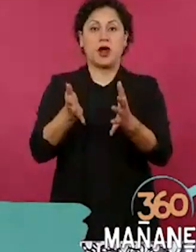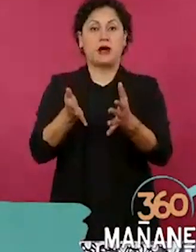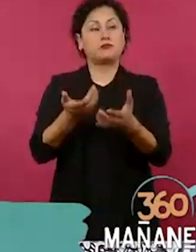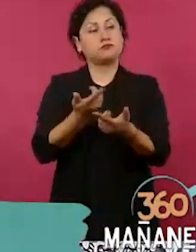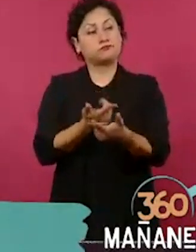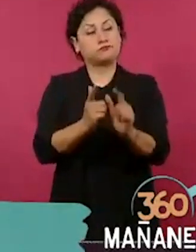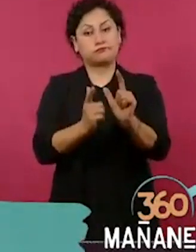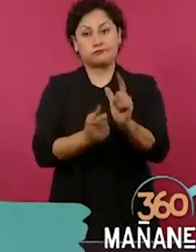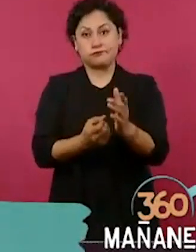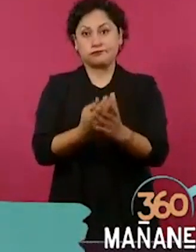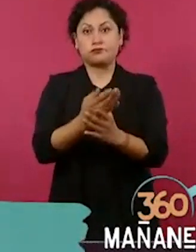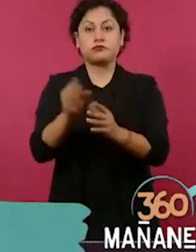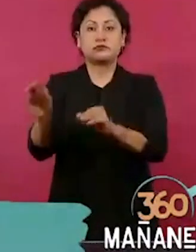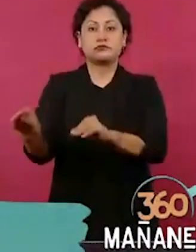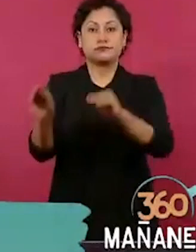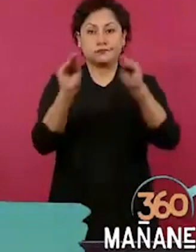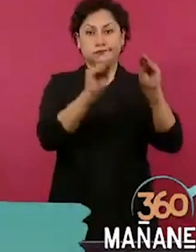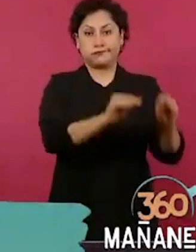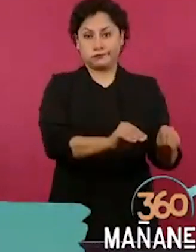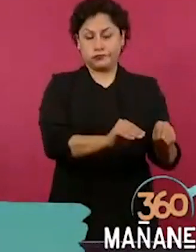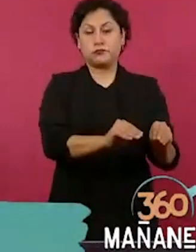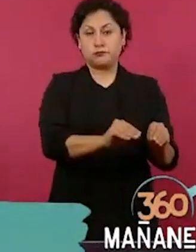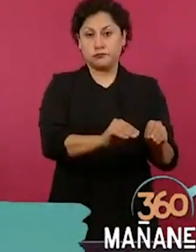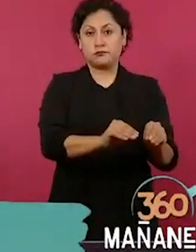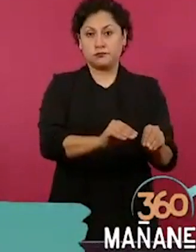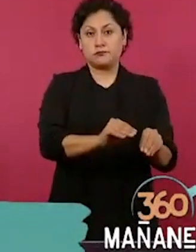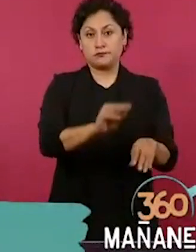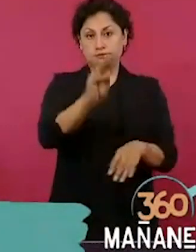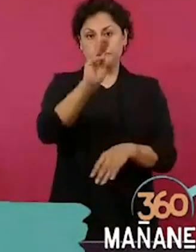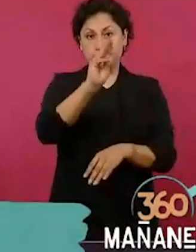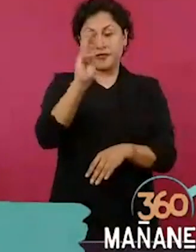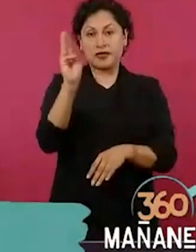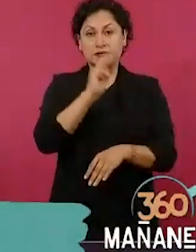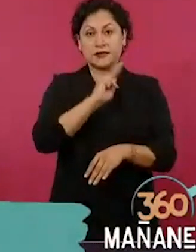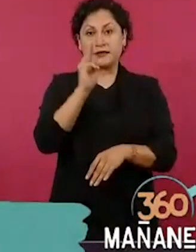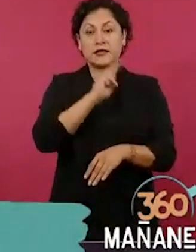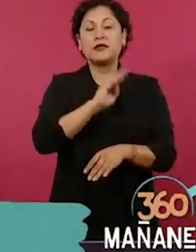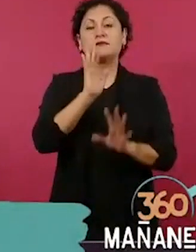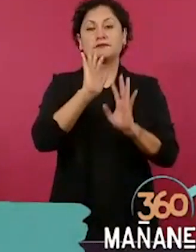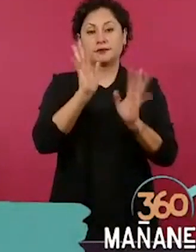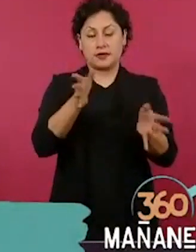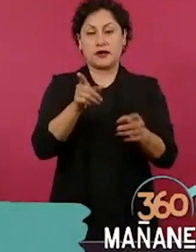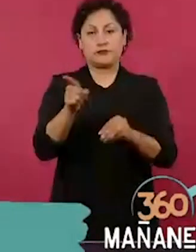ya está en Mazatlán, pero en su caso,